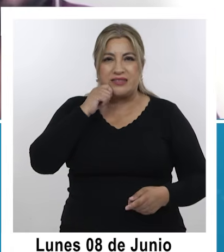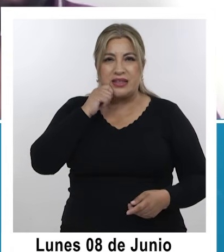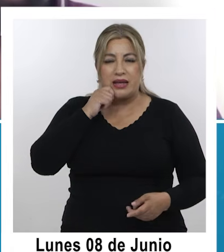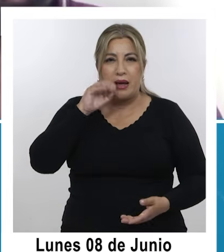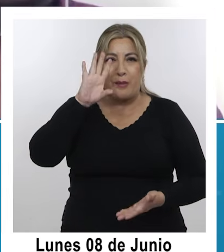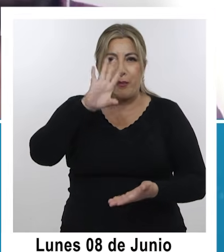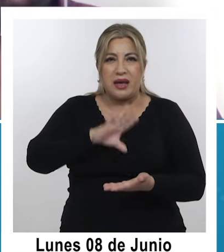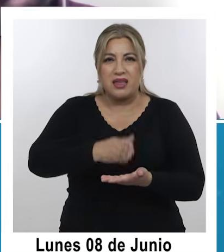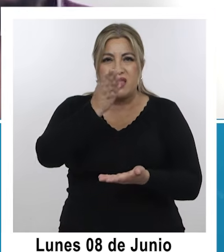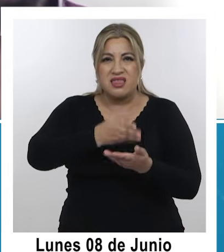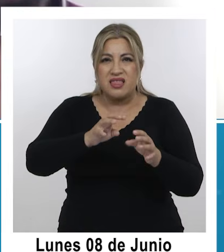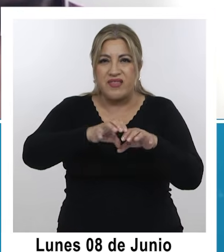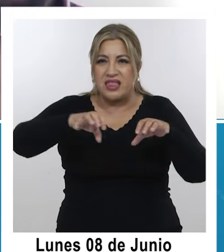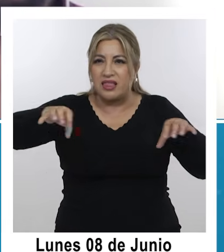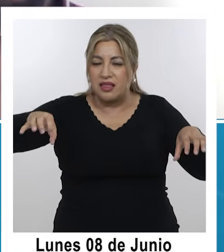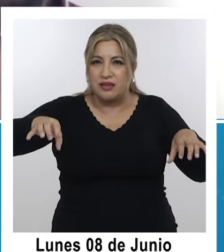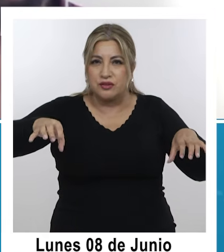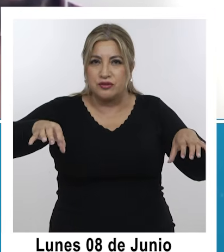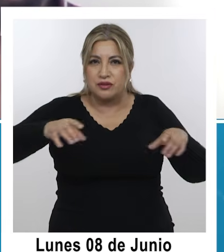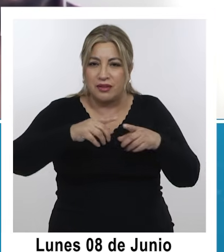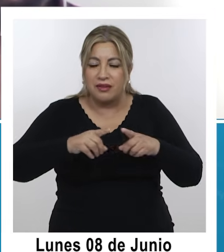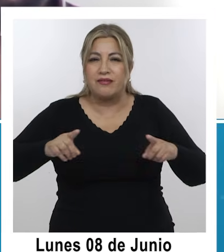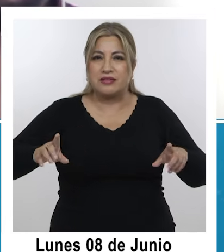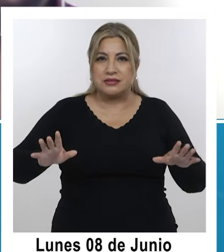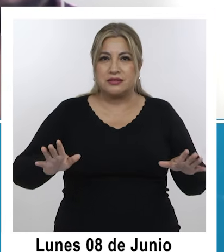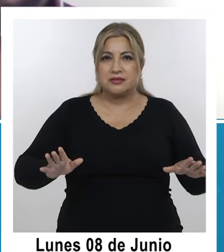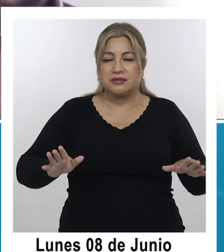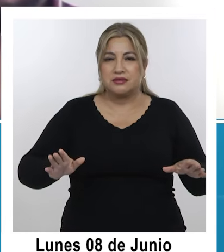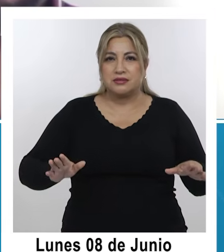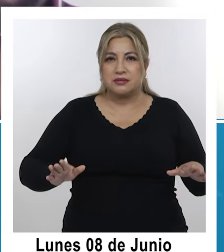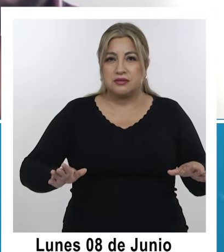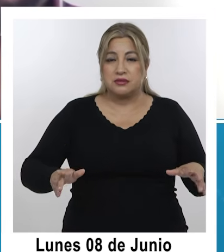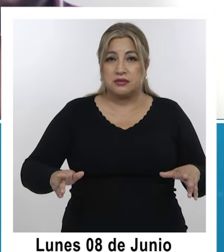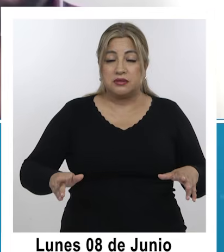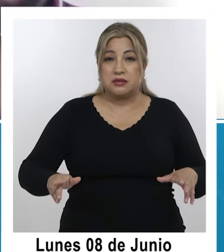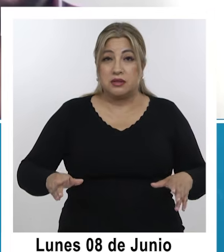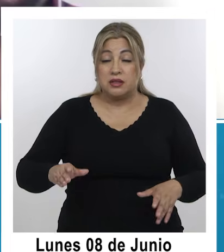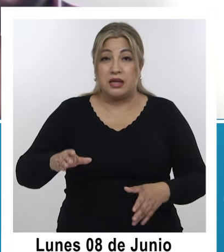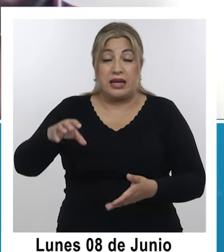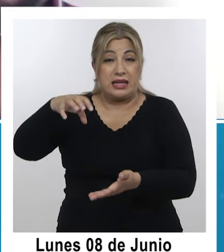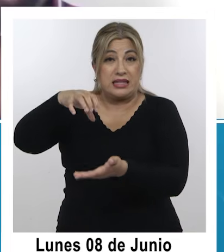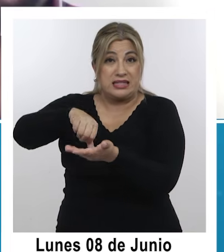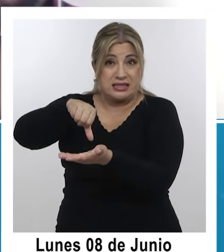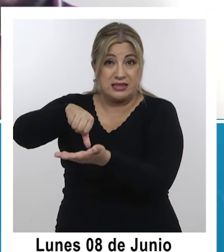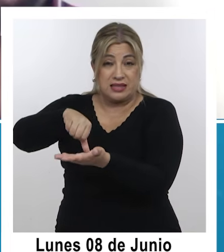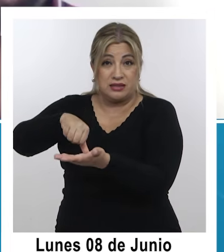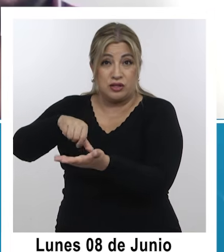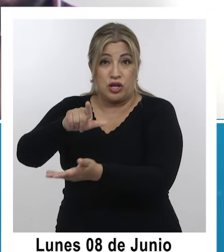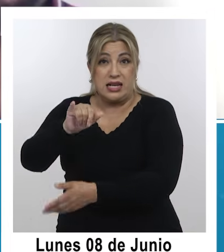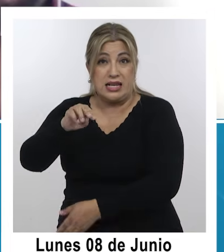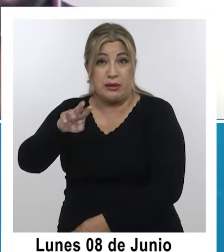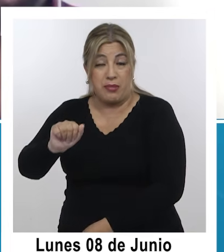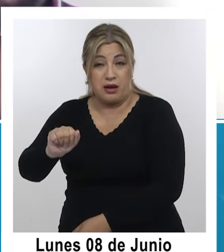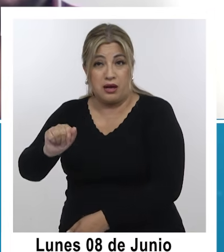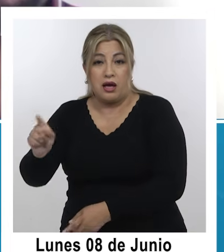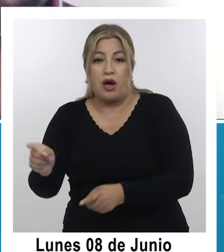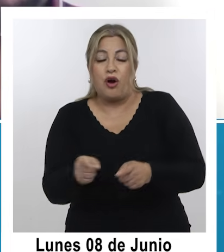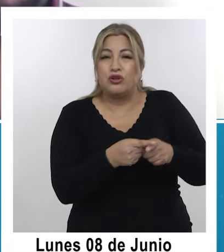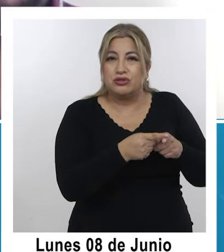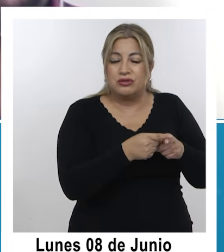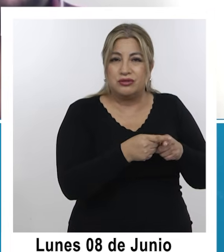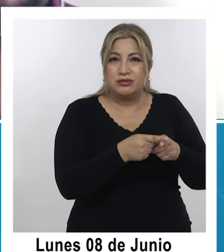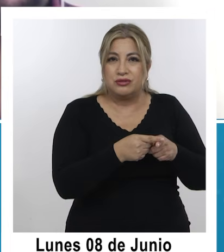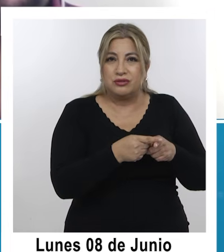fragmentación sí. totalmente en el país, hay una división entre la capital, Lima, y sobre